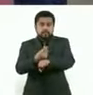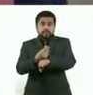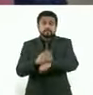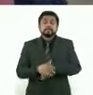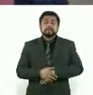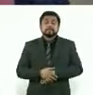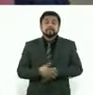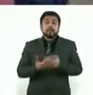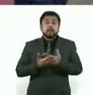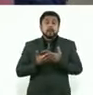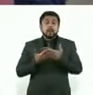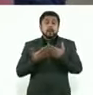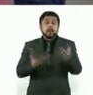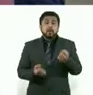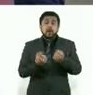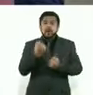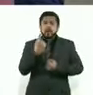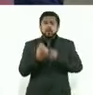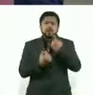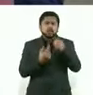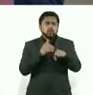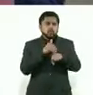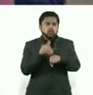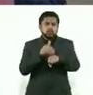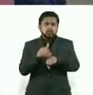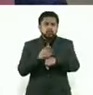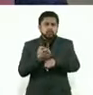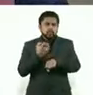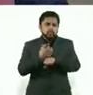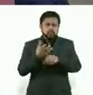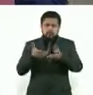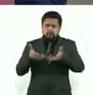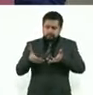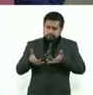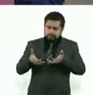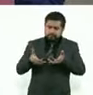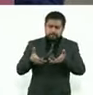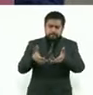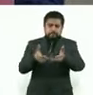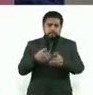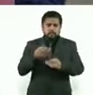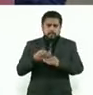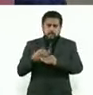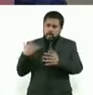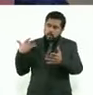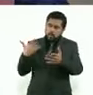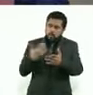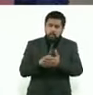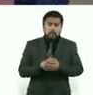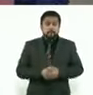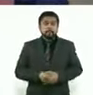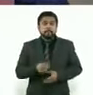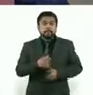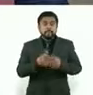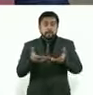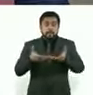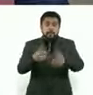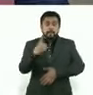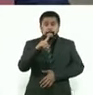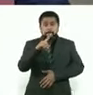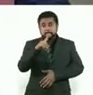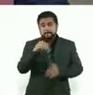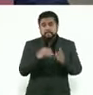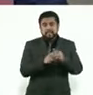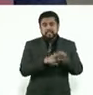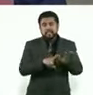a continuación, algunas cifras de lo que es la red vial primaria y lo que llevamos a la fecha. La red vial primaria tiene